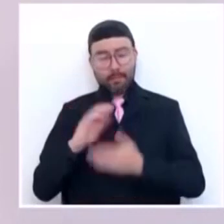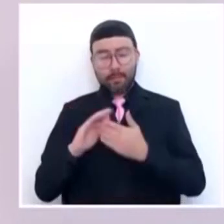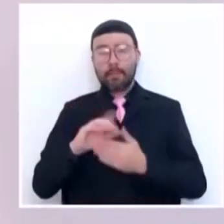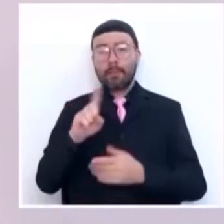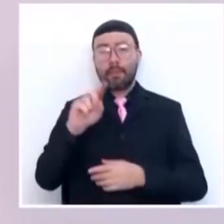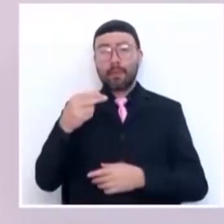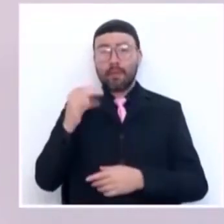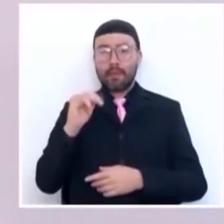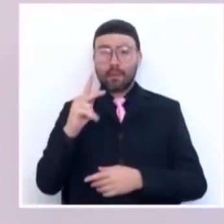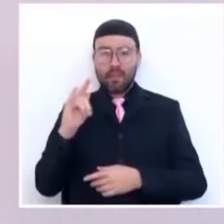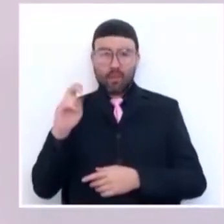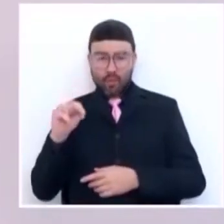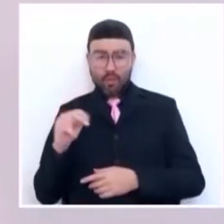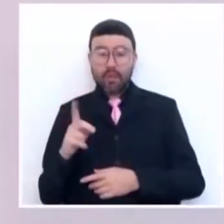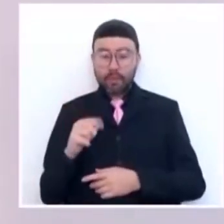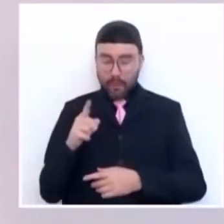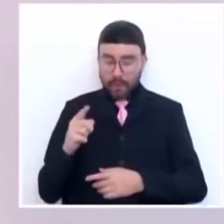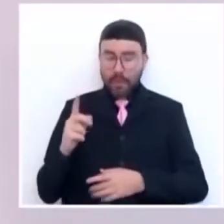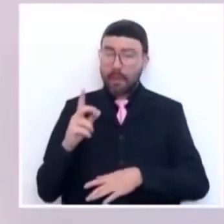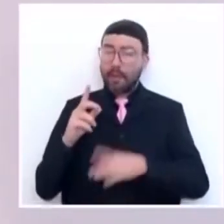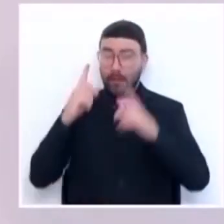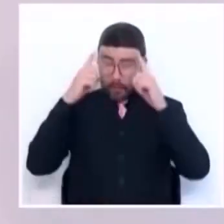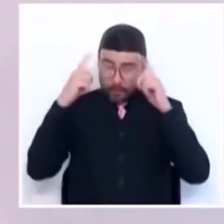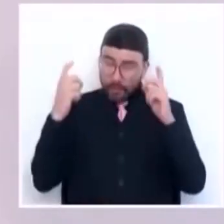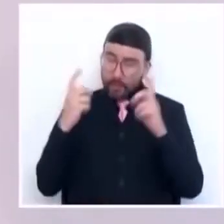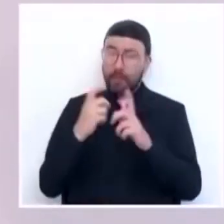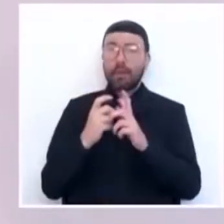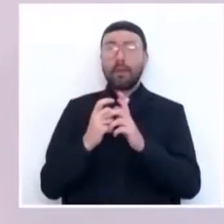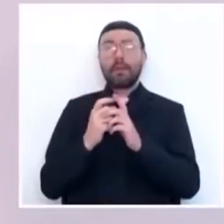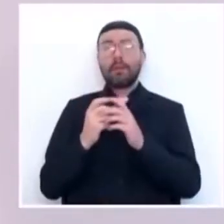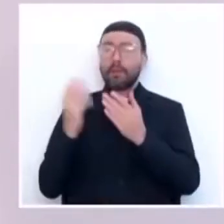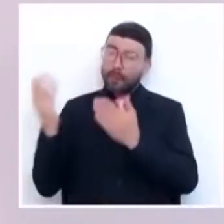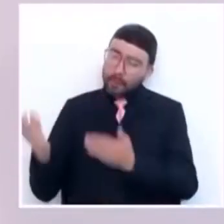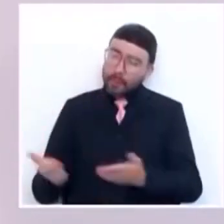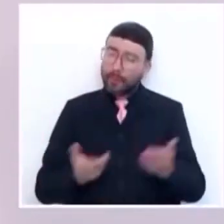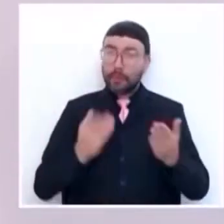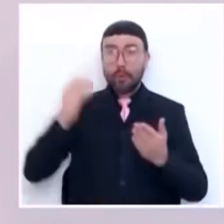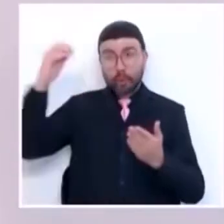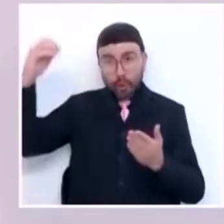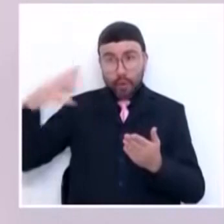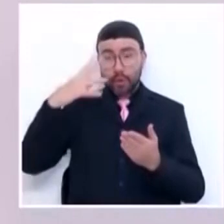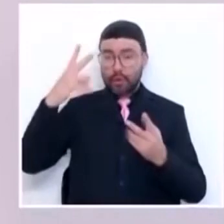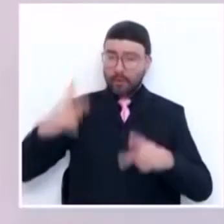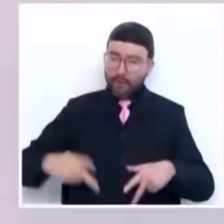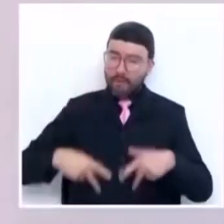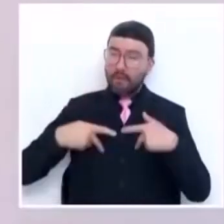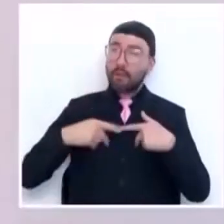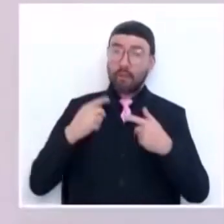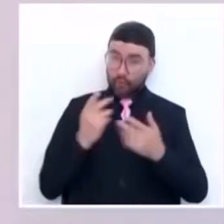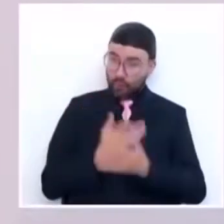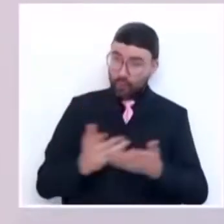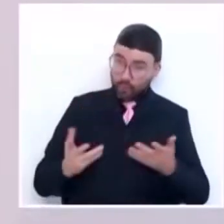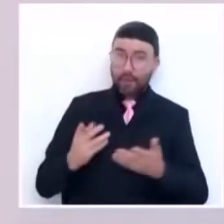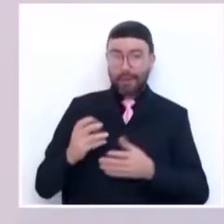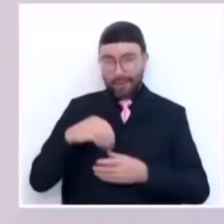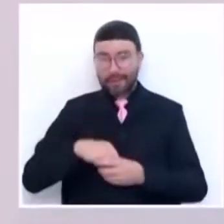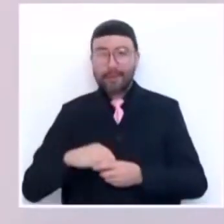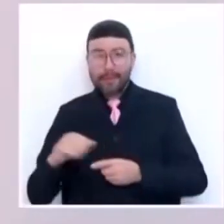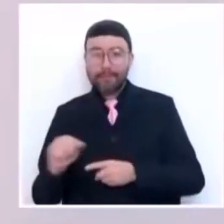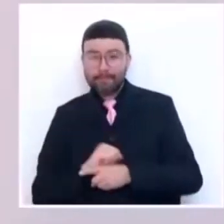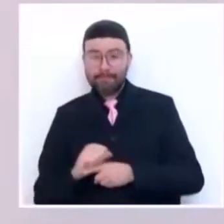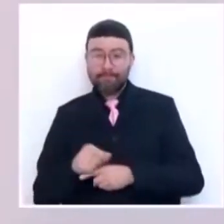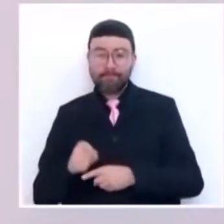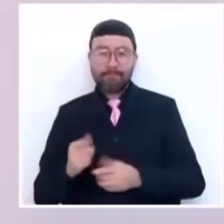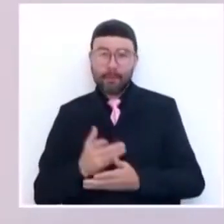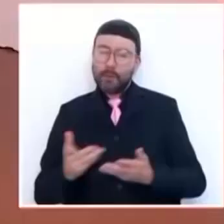la meditación, donde saludamos al sol y a la vida cuando estamos todos allí haciendo nuestras prácticas. Realmente